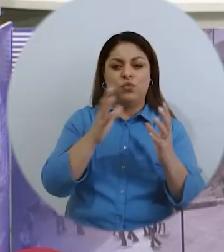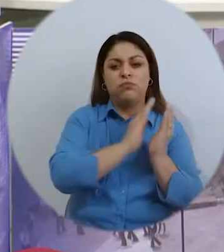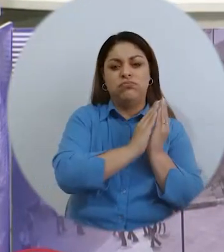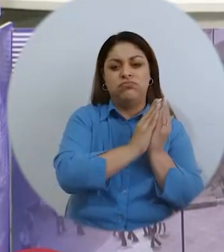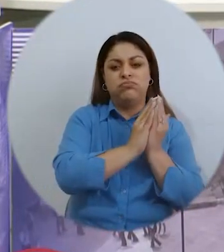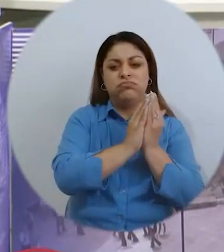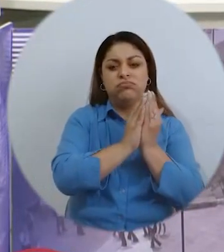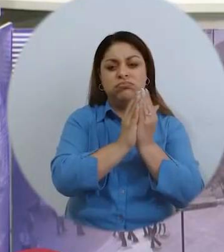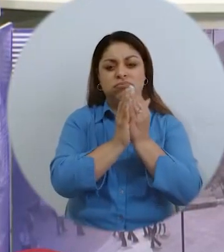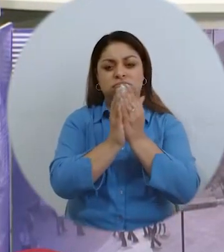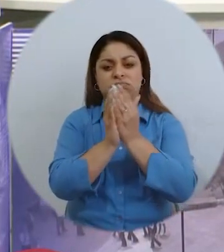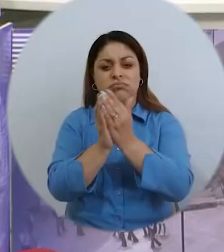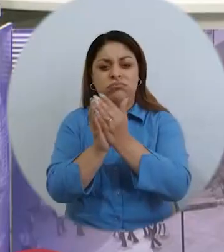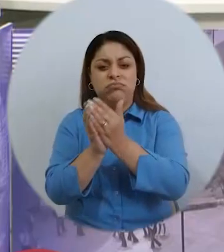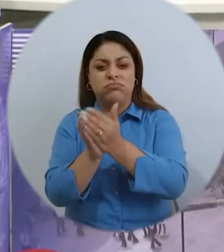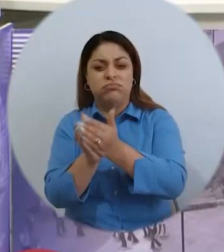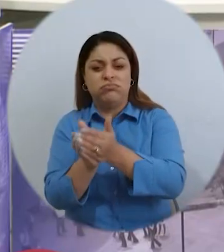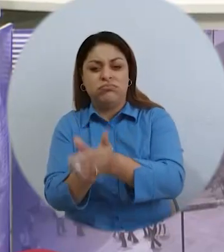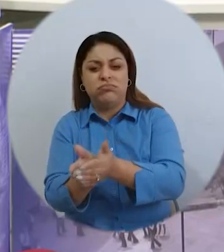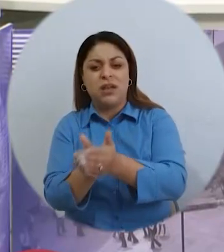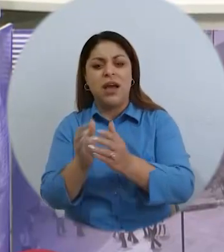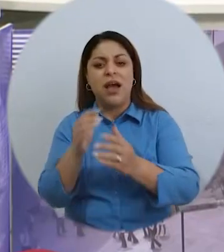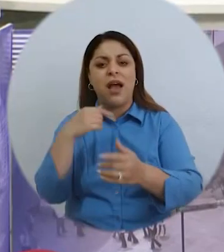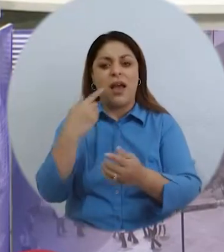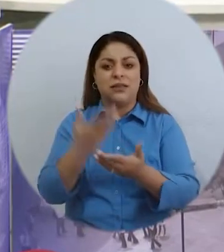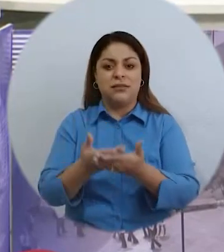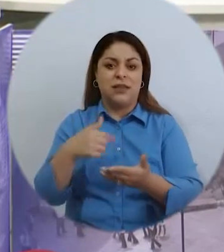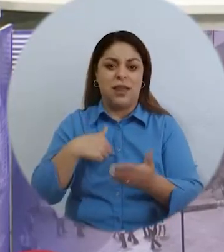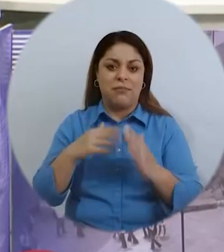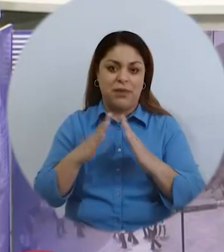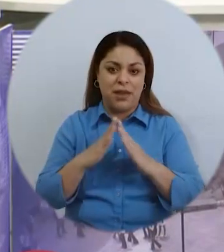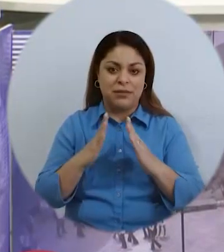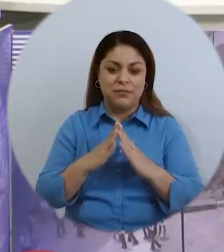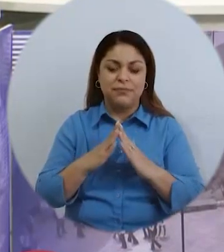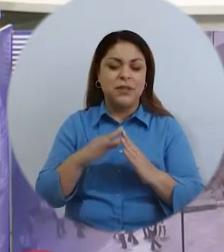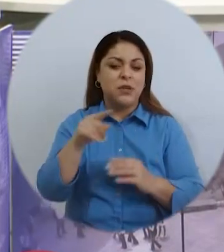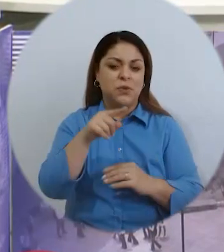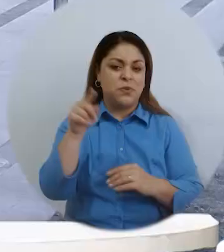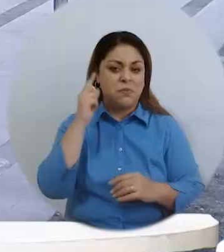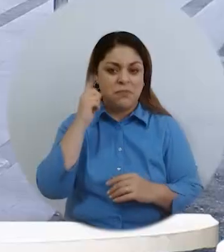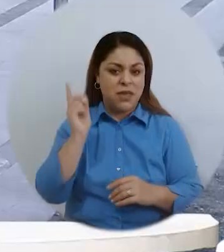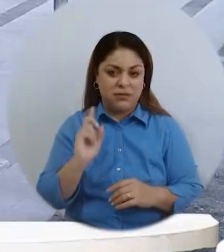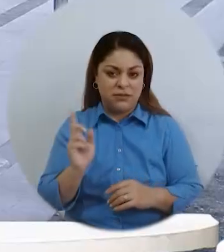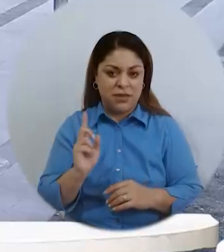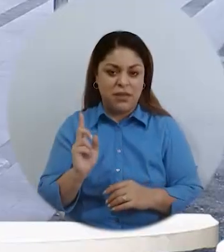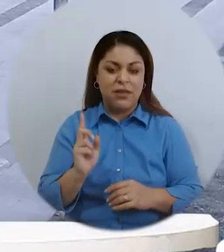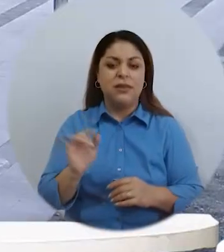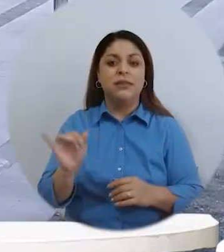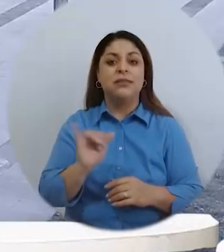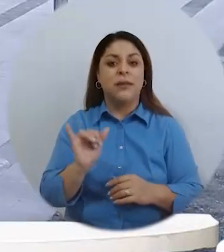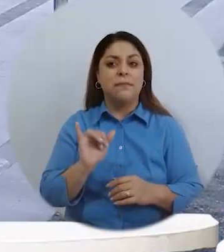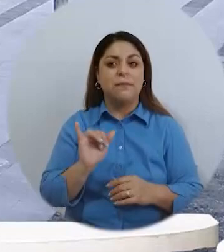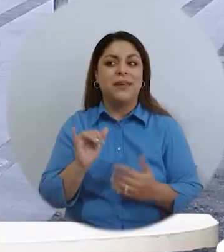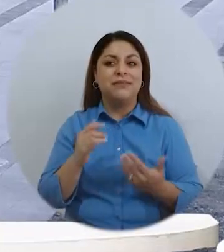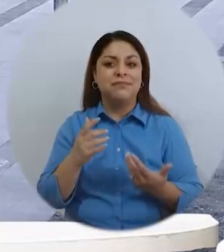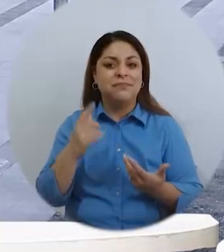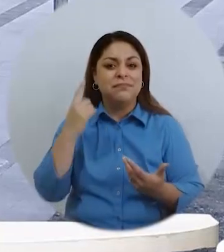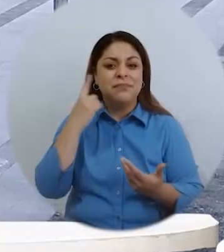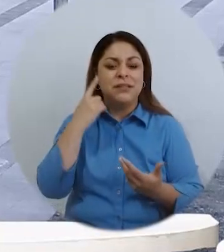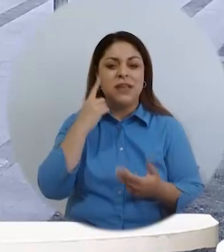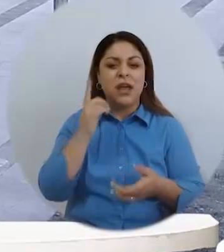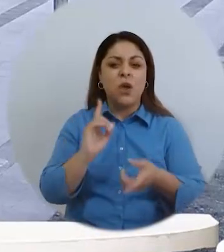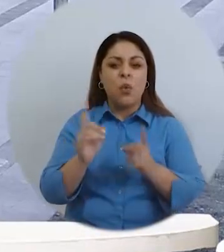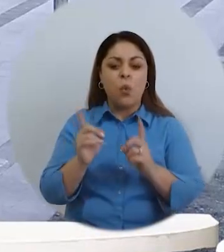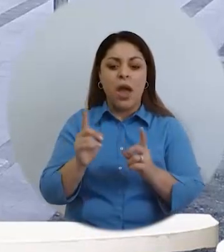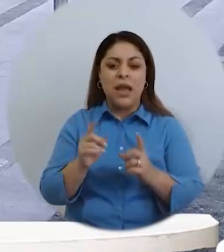a nuestra casa. Y tampoco pensamos, por ejemplo, porque esto es un tema a veces como hilar más fino, cuáles son